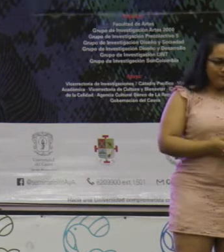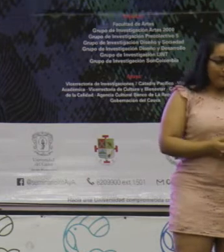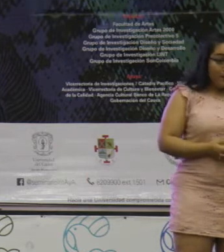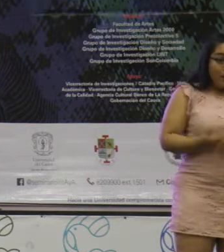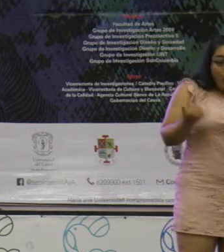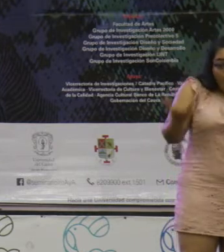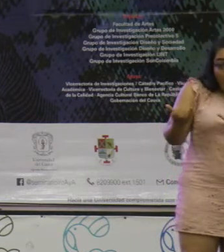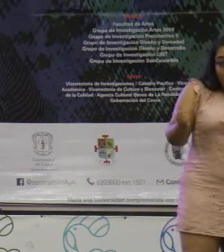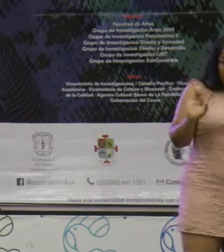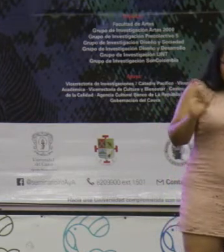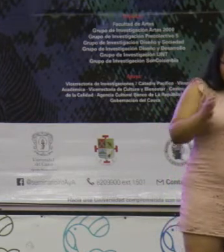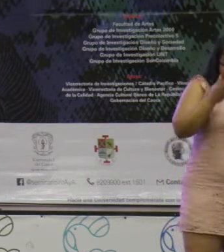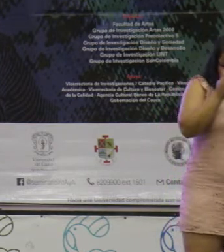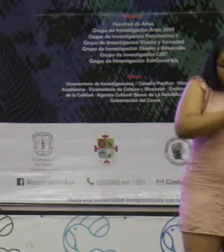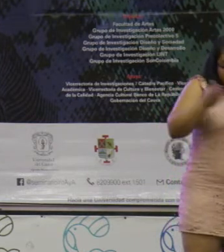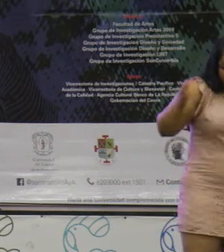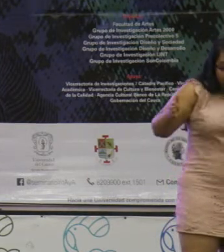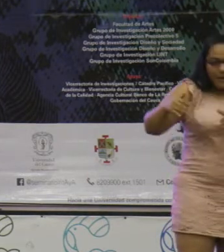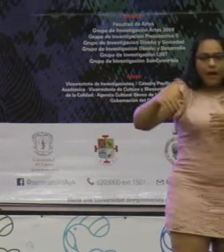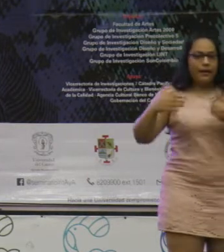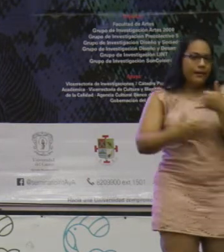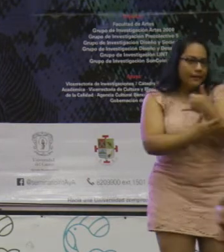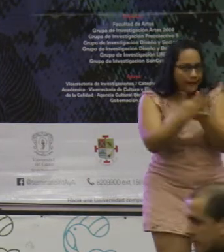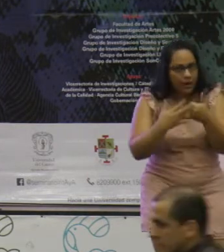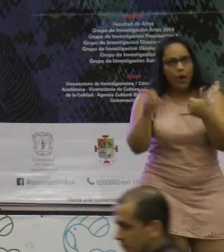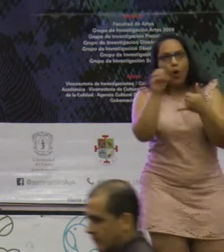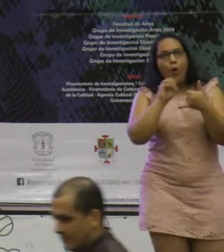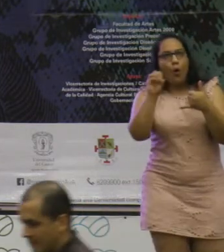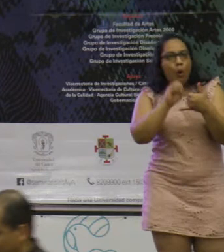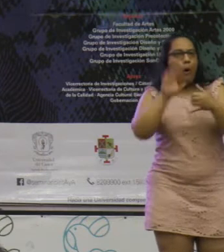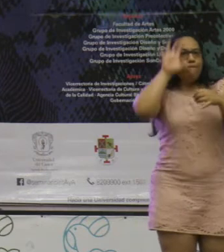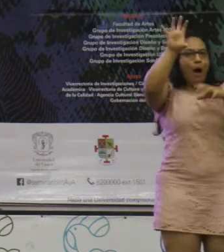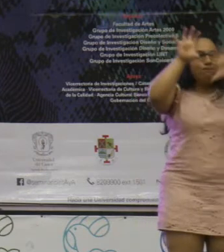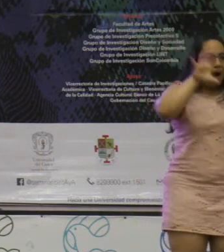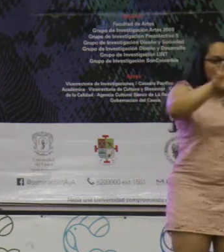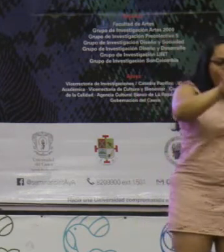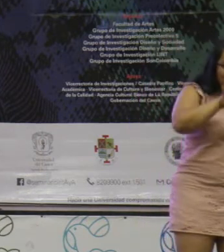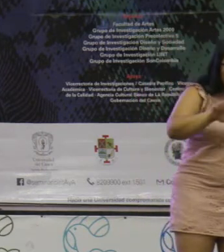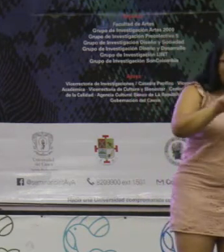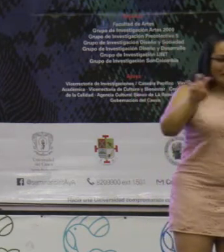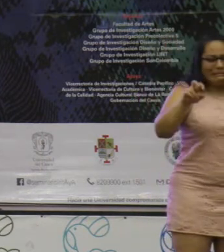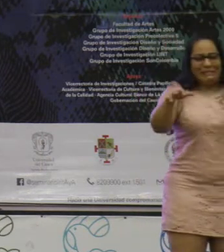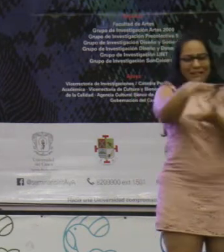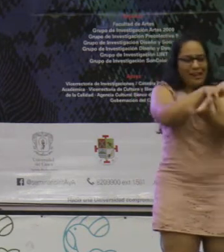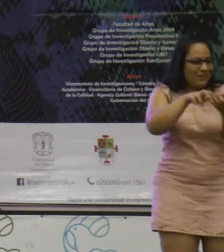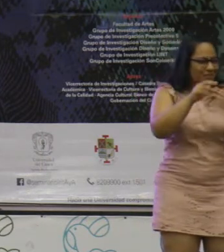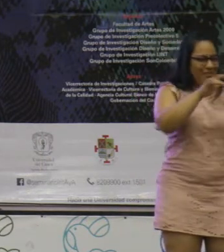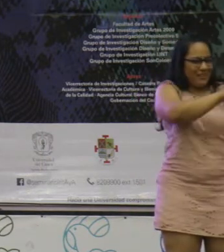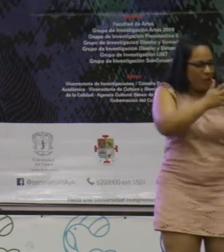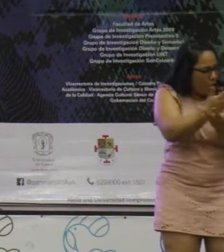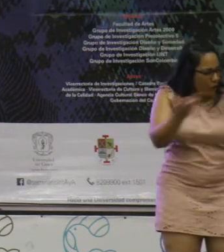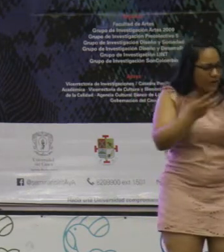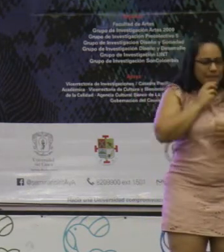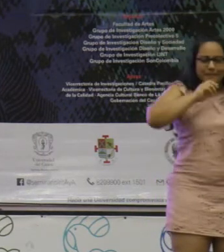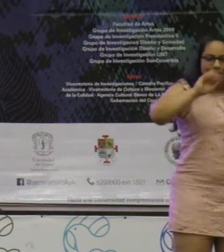Hoy no habrá categoría, y sobre todo, por ejemplo, para el país y posiblemente para muchos de los países con toda la convulsión que estamos viviendo, no habrá una